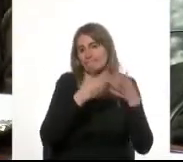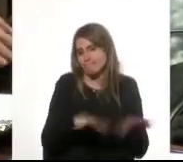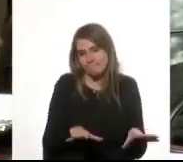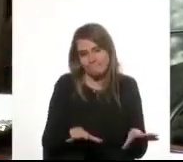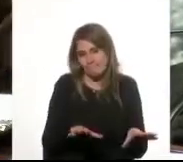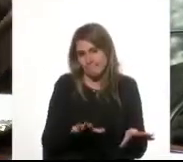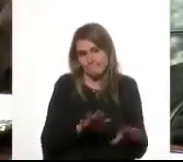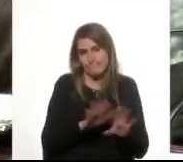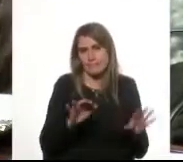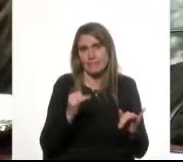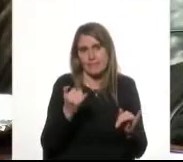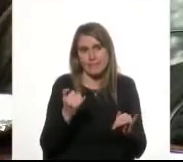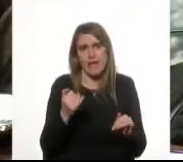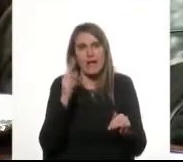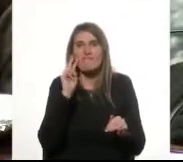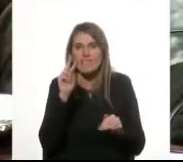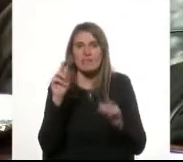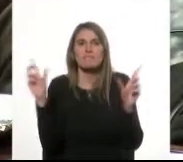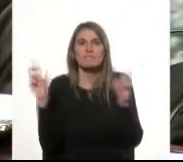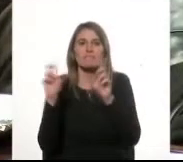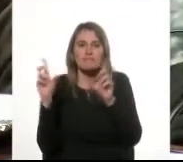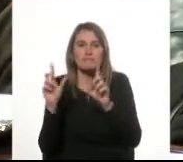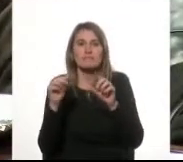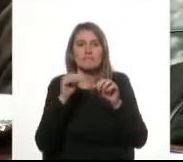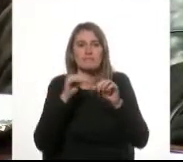He rehuido todos los programas,